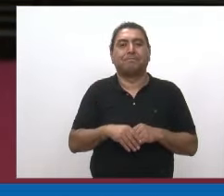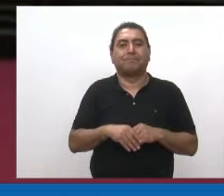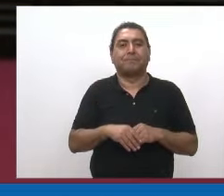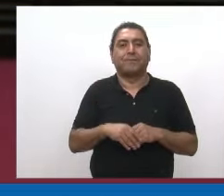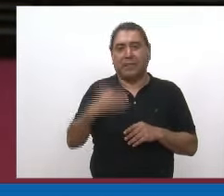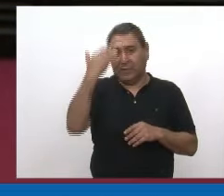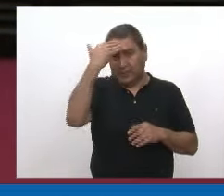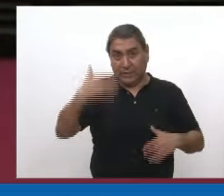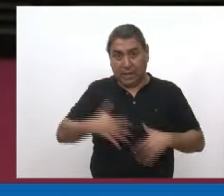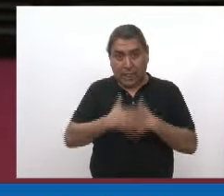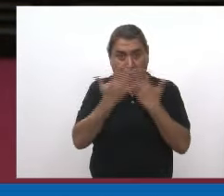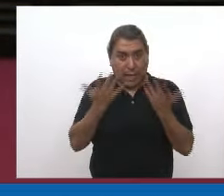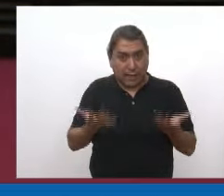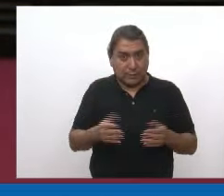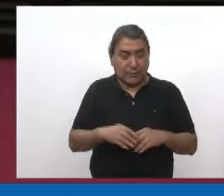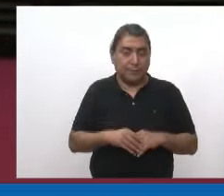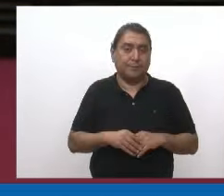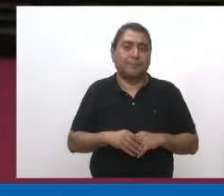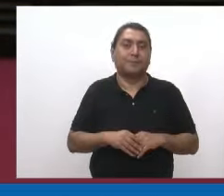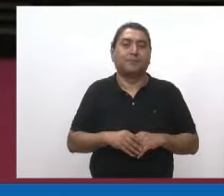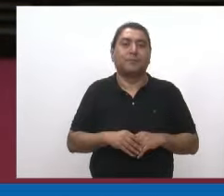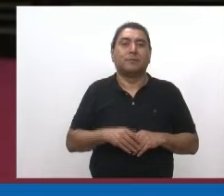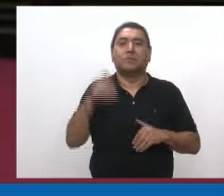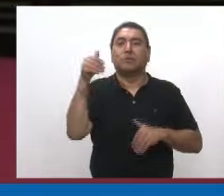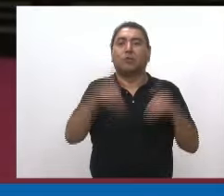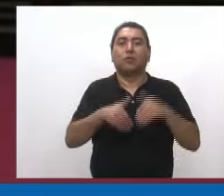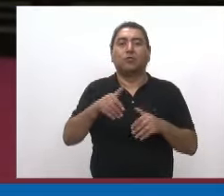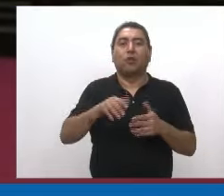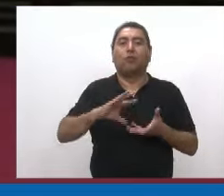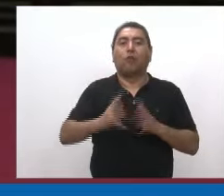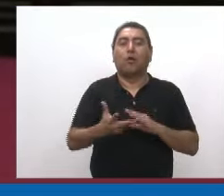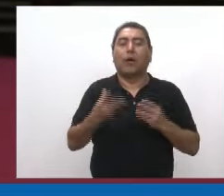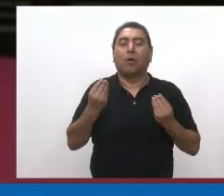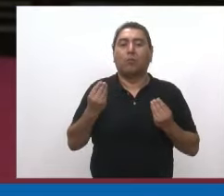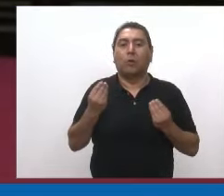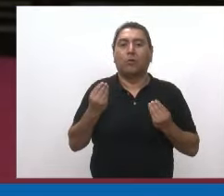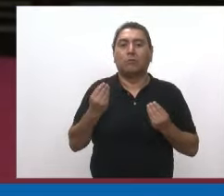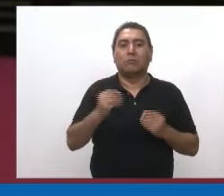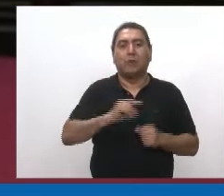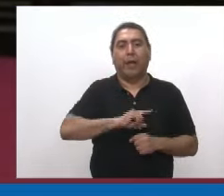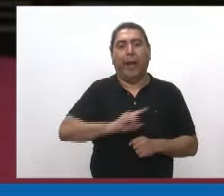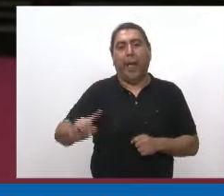15 días y se votó negativo.